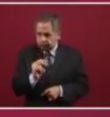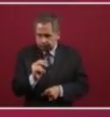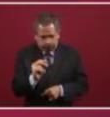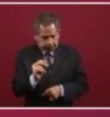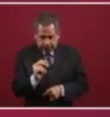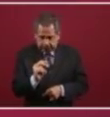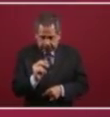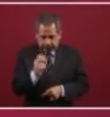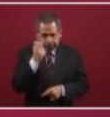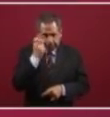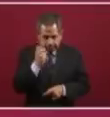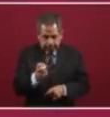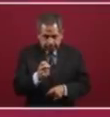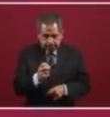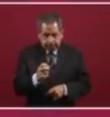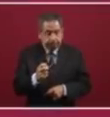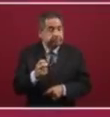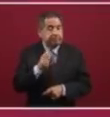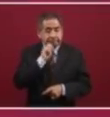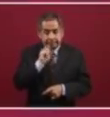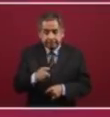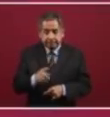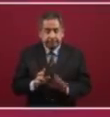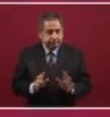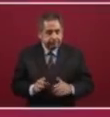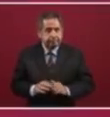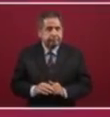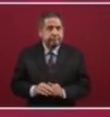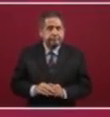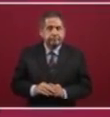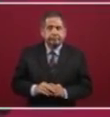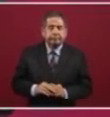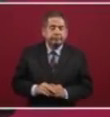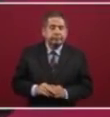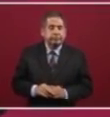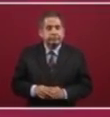porque también, y no crean que